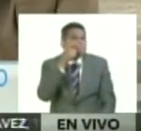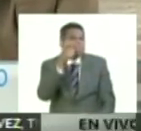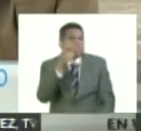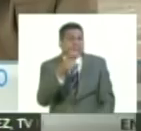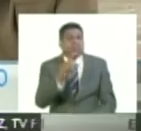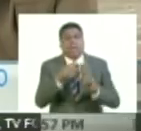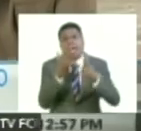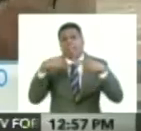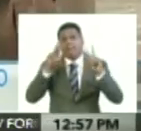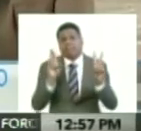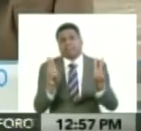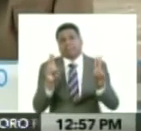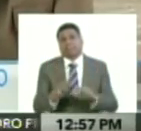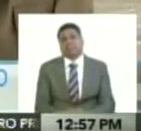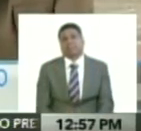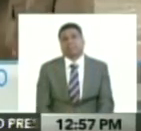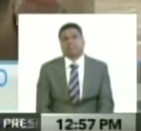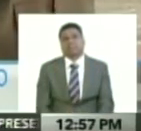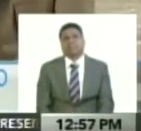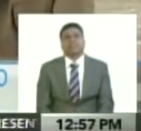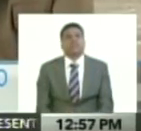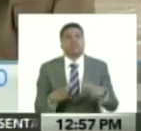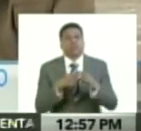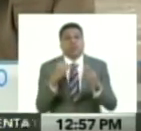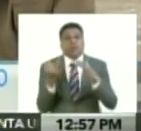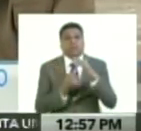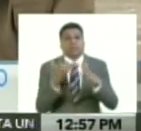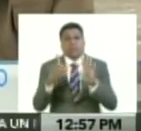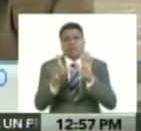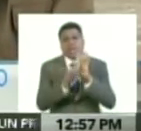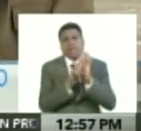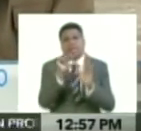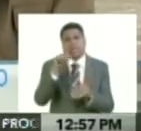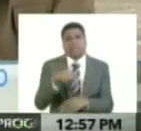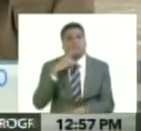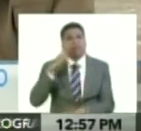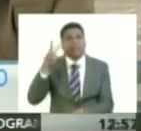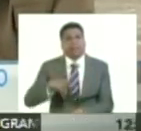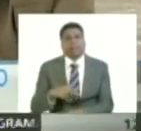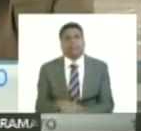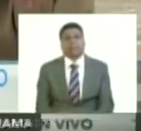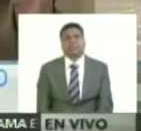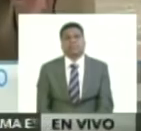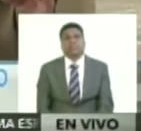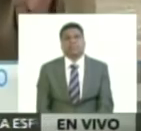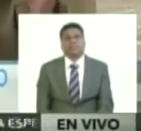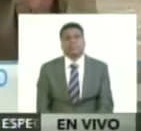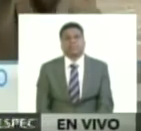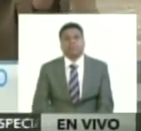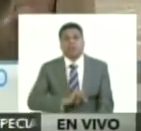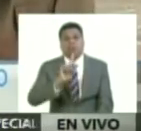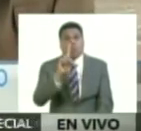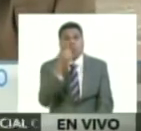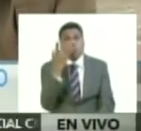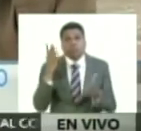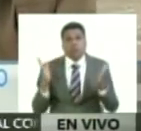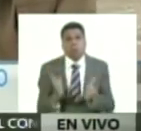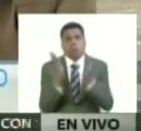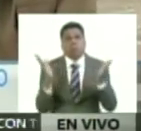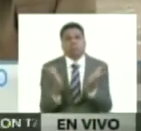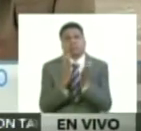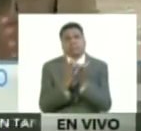paz, son las instituciones y las leyes de la República. Pero esa es la verdad. Lo único que motiva a Ramos